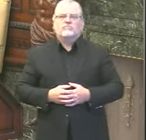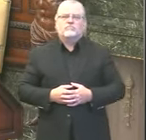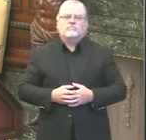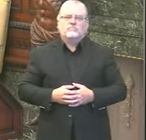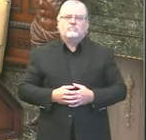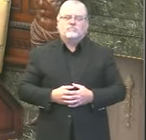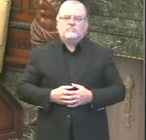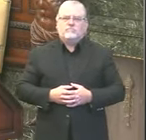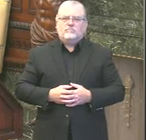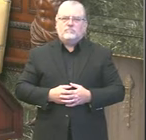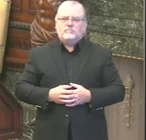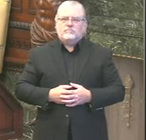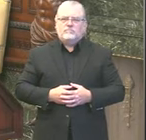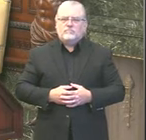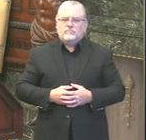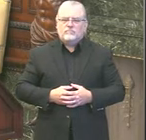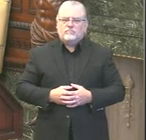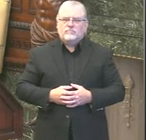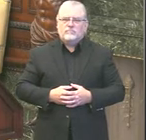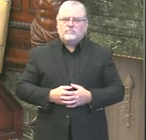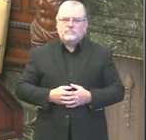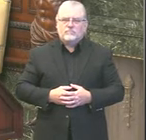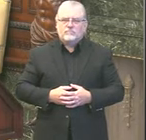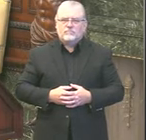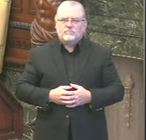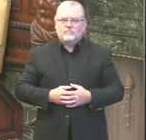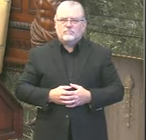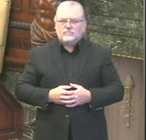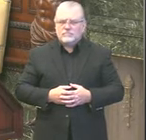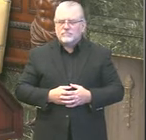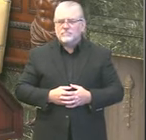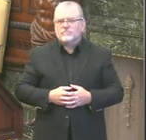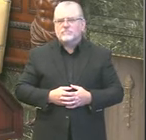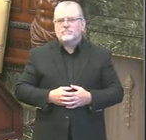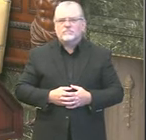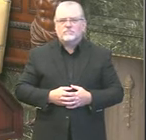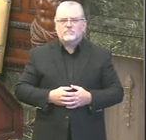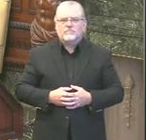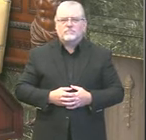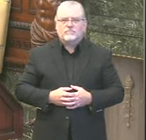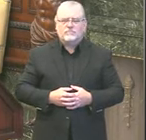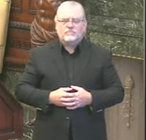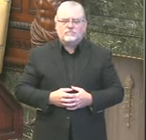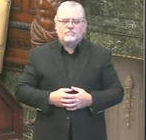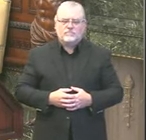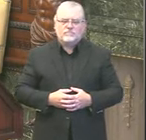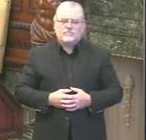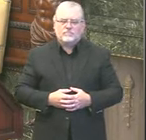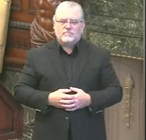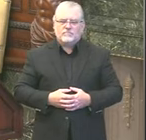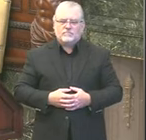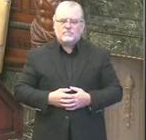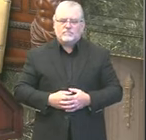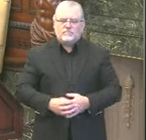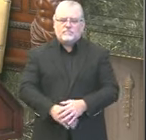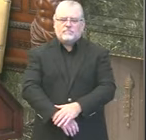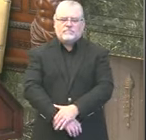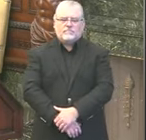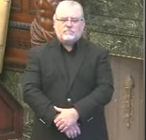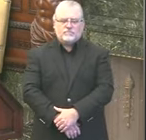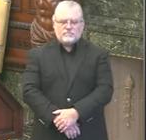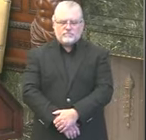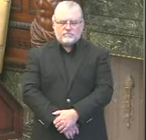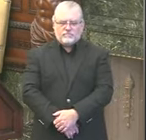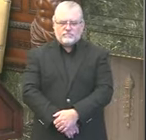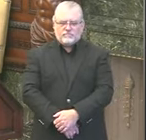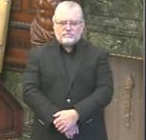pediatras. Nosotros hemos tomado precauciones de ese lado, dando la información para que la visita sea una visita segura y no haya riesgos. Y el peor